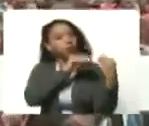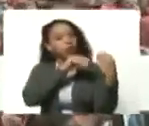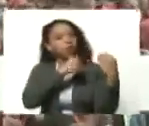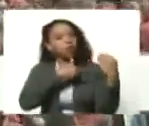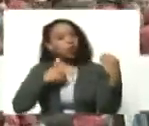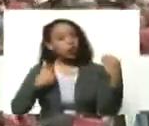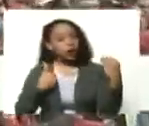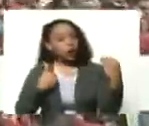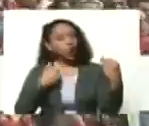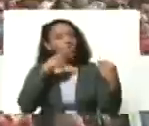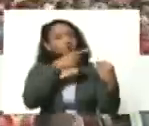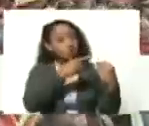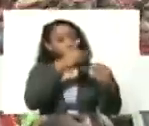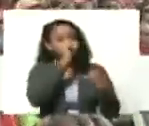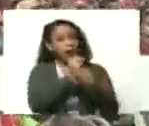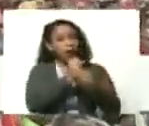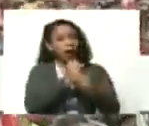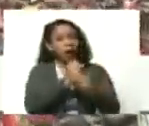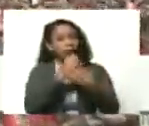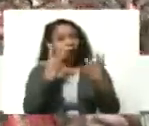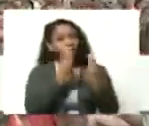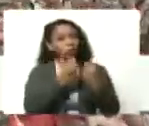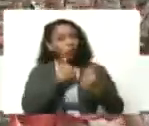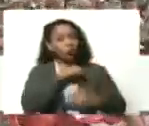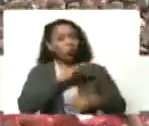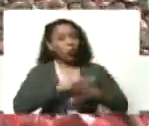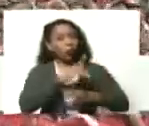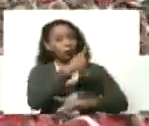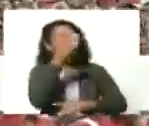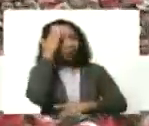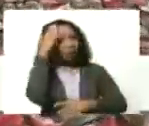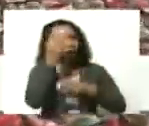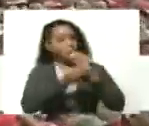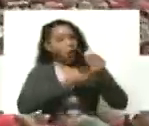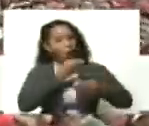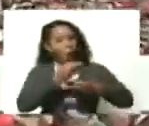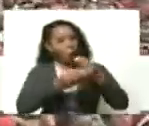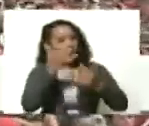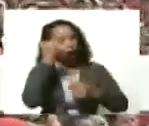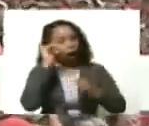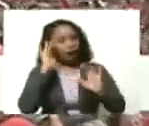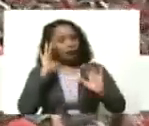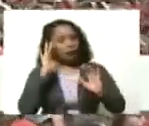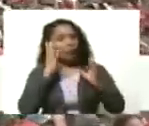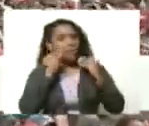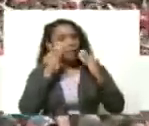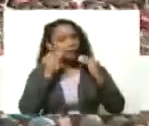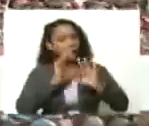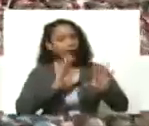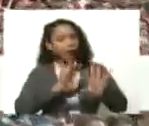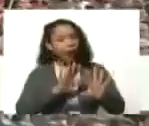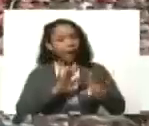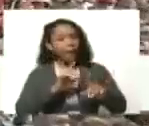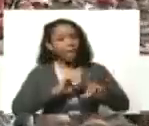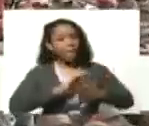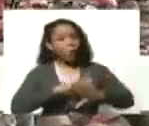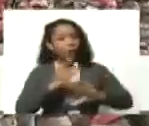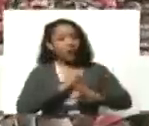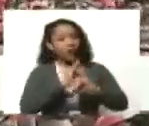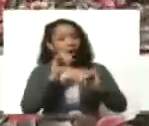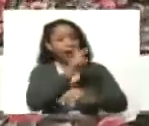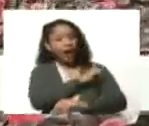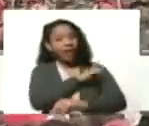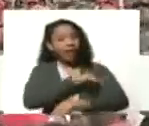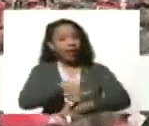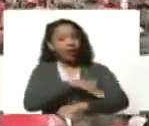tú trabajes con nosotros porque tú tienes experiencia. Porque tú sabes cómo hay que hacer las cosas, ¿ves? Porque al final un jefe de calle, un